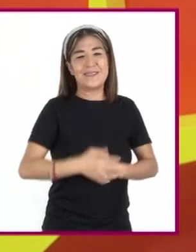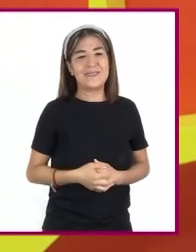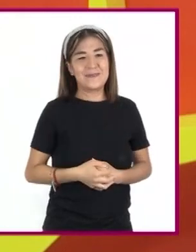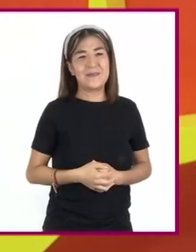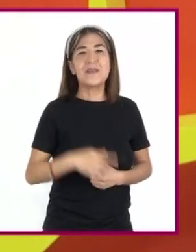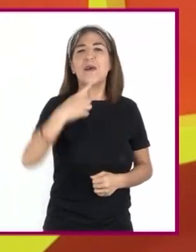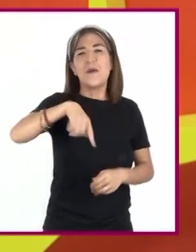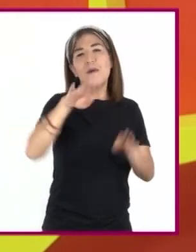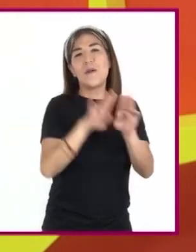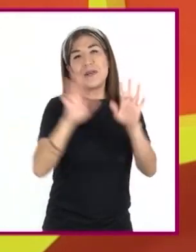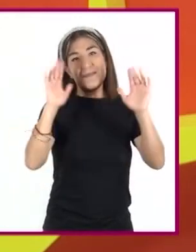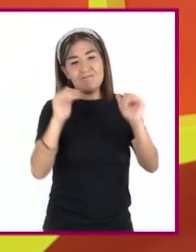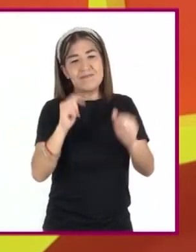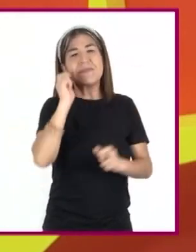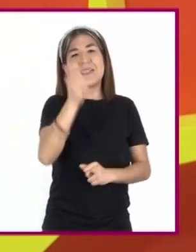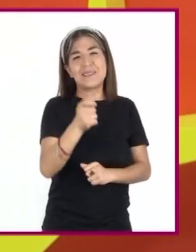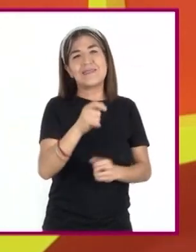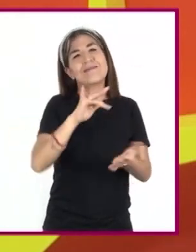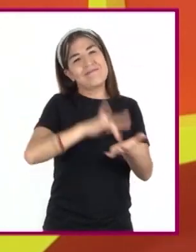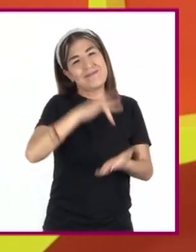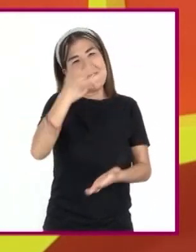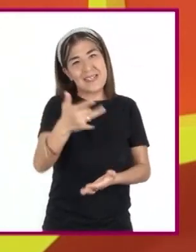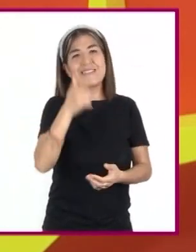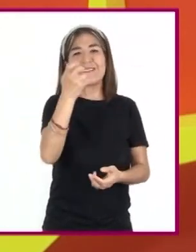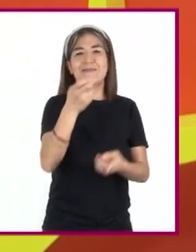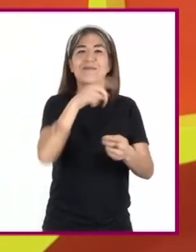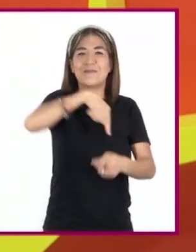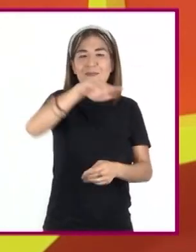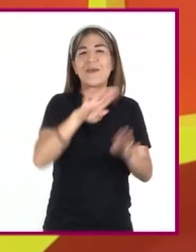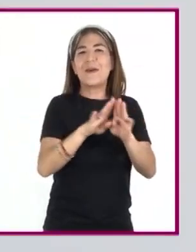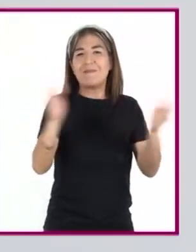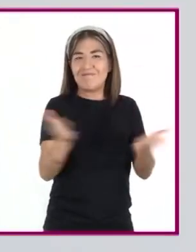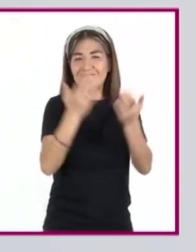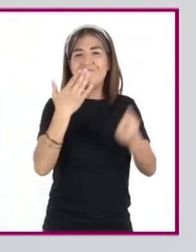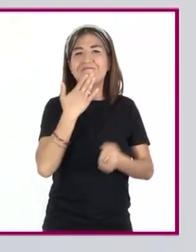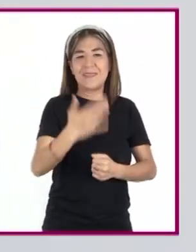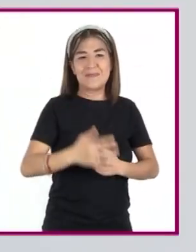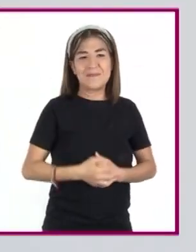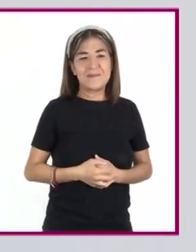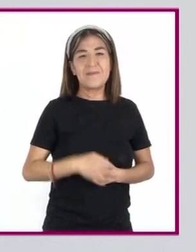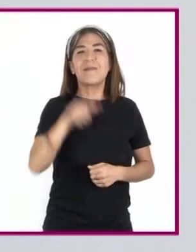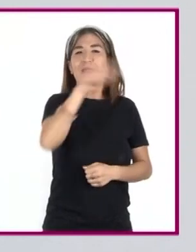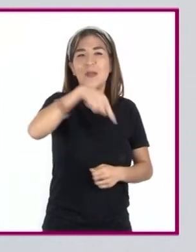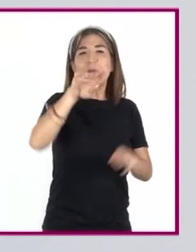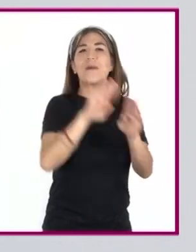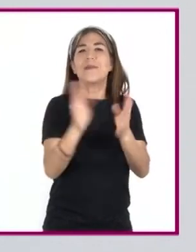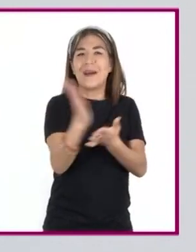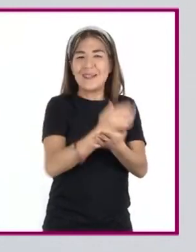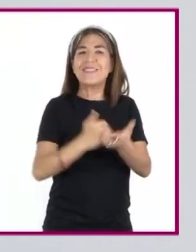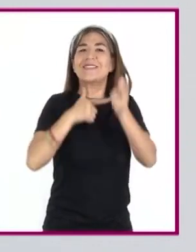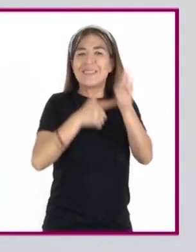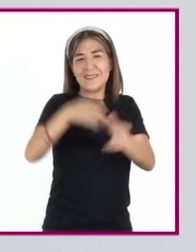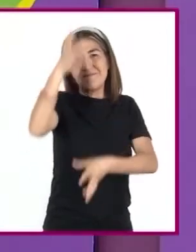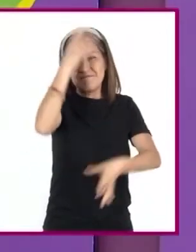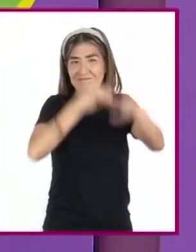No queremos despedirnos sin agradecerles por su entusiasmo. Por sus ganas por seguir